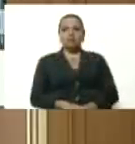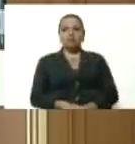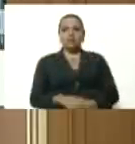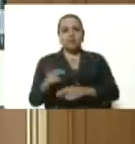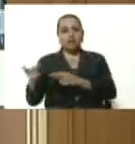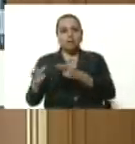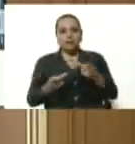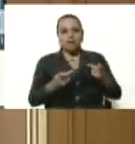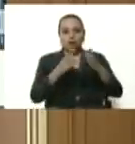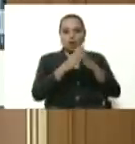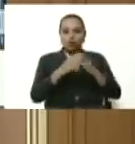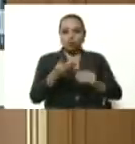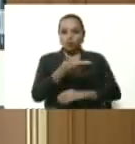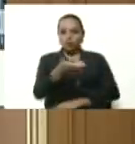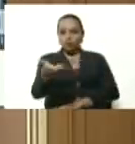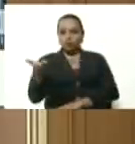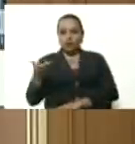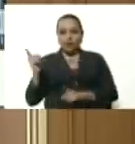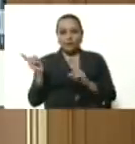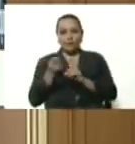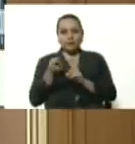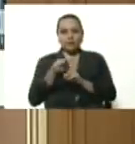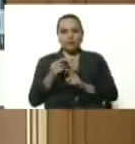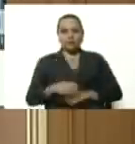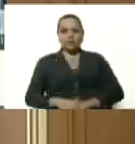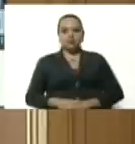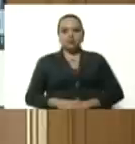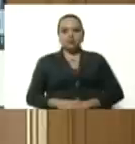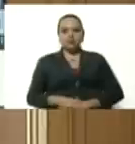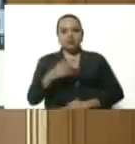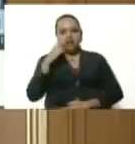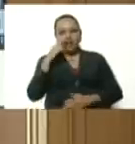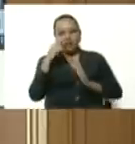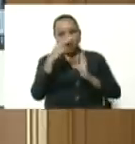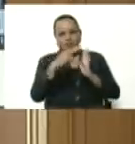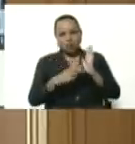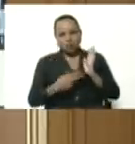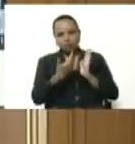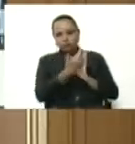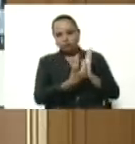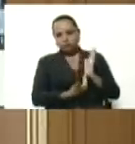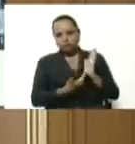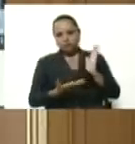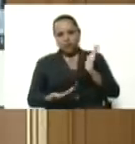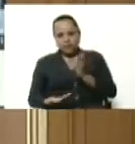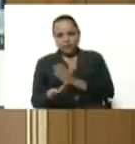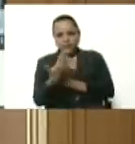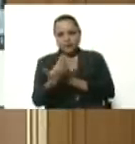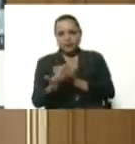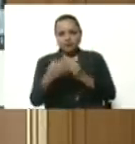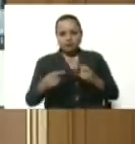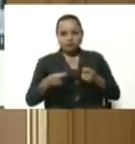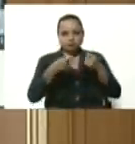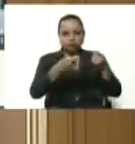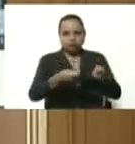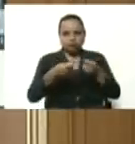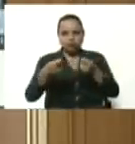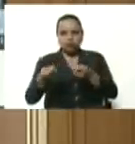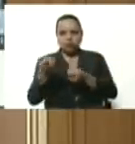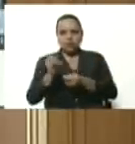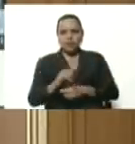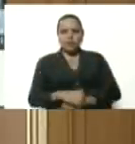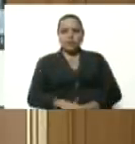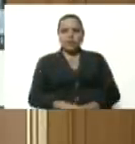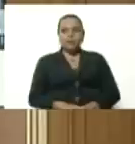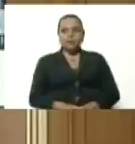Invitarlos a todos y a todas, en primer lugar, que revisemos todos estos materiales que vienen sucediendo